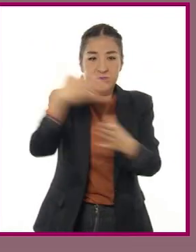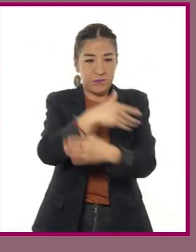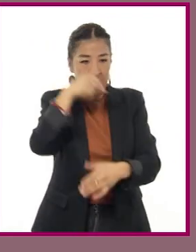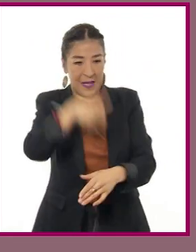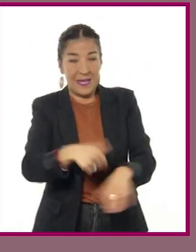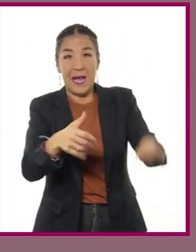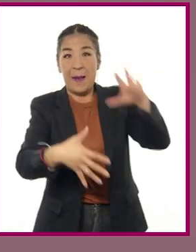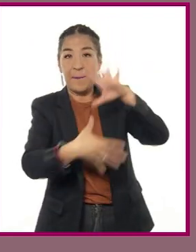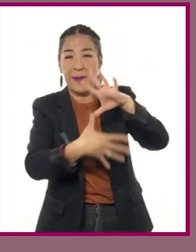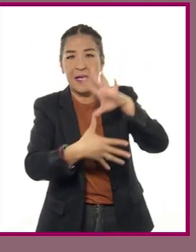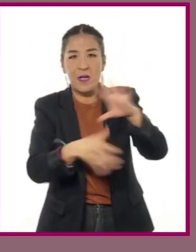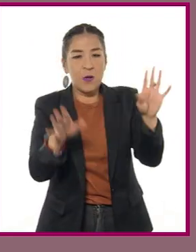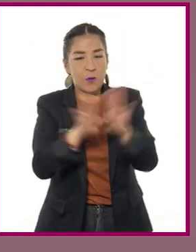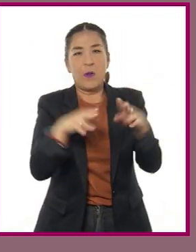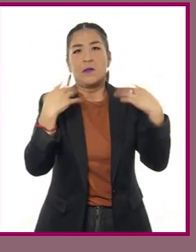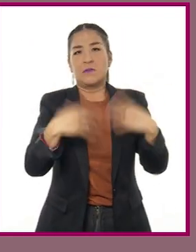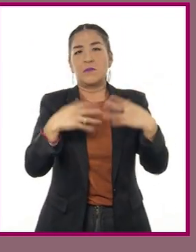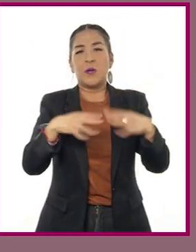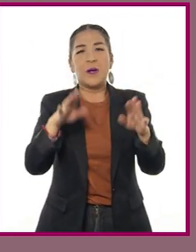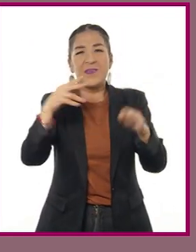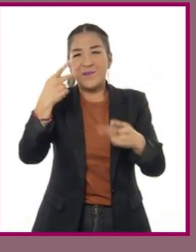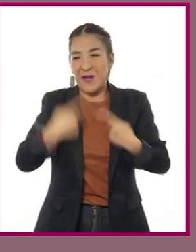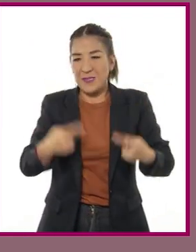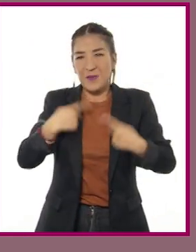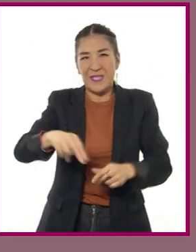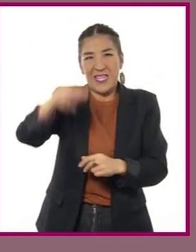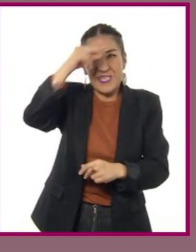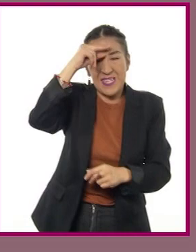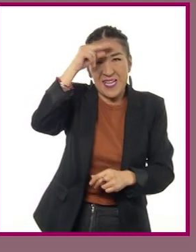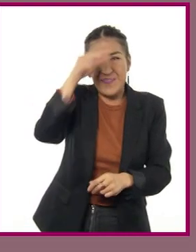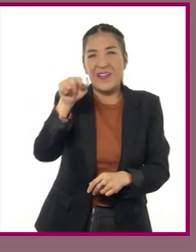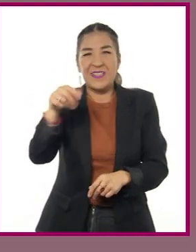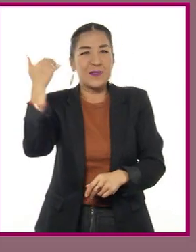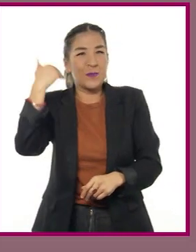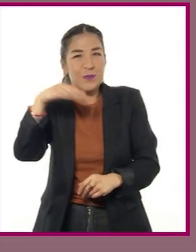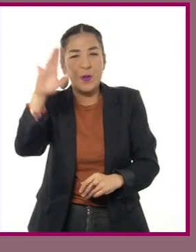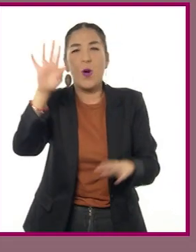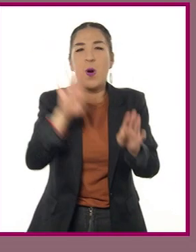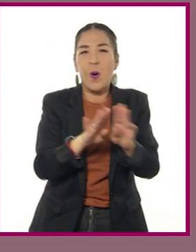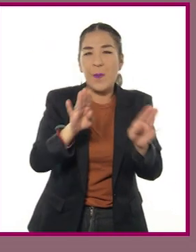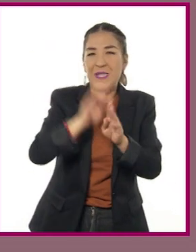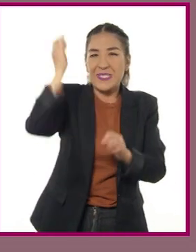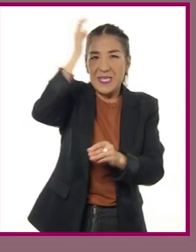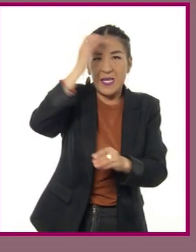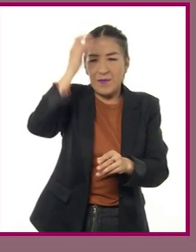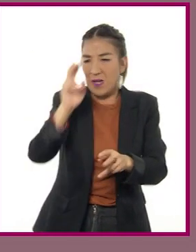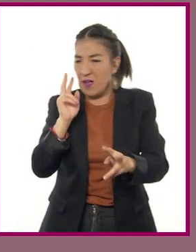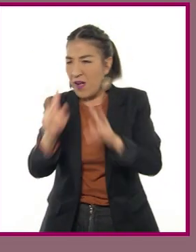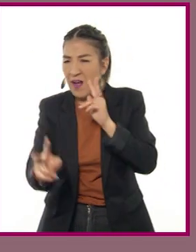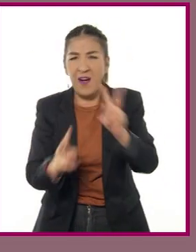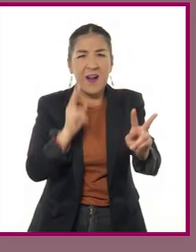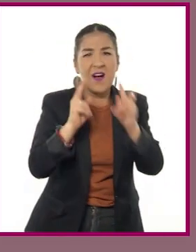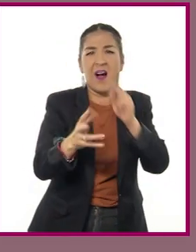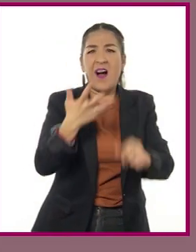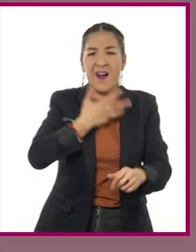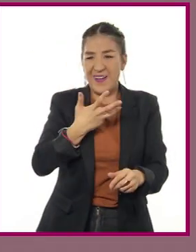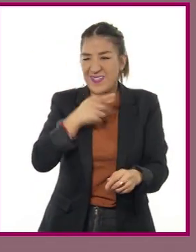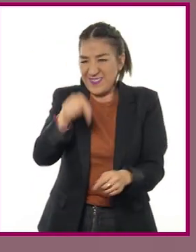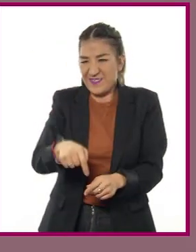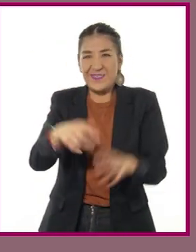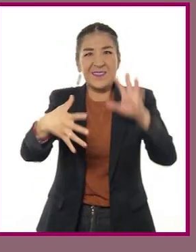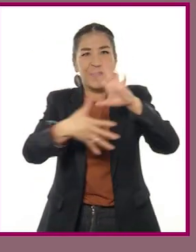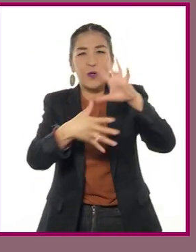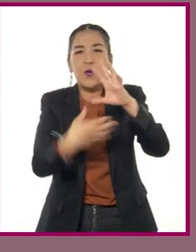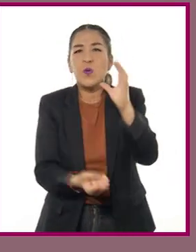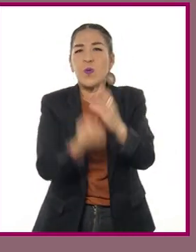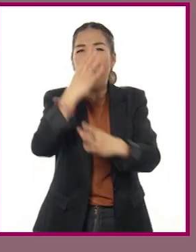Europa que asombró a esos ilustrados, a esos científicos que había en aquel tiempo, porque en realidad comenzaron a ver un mundo nuevo, por eso le llamaron